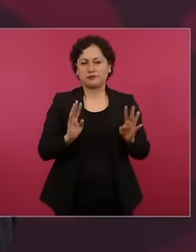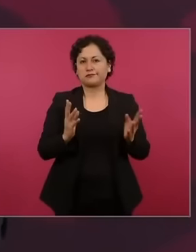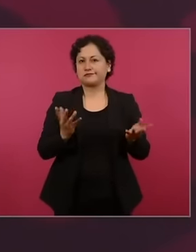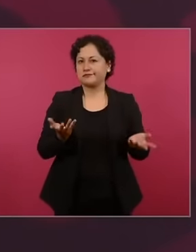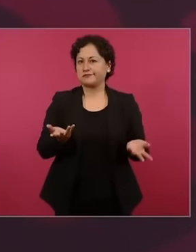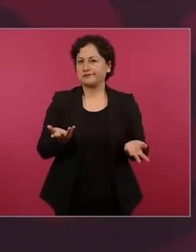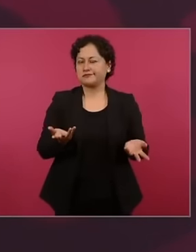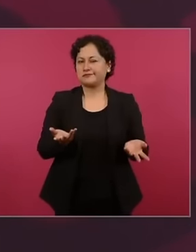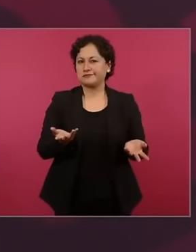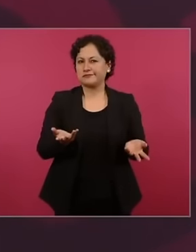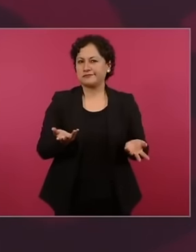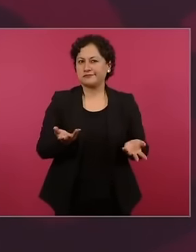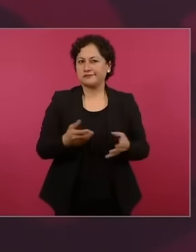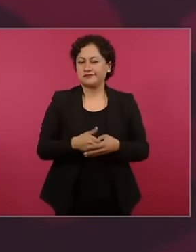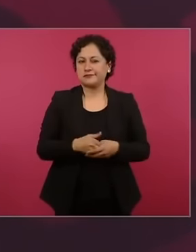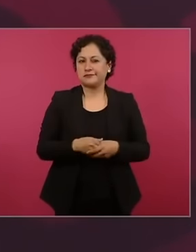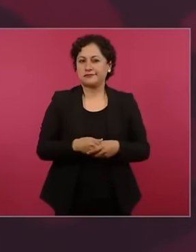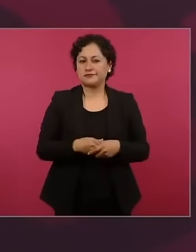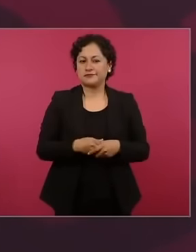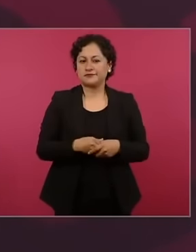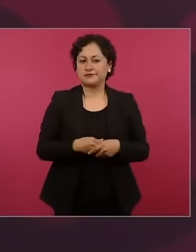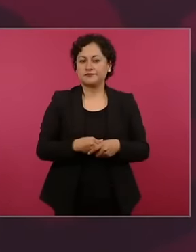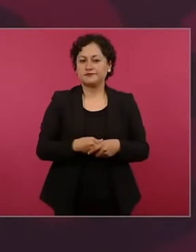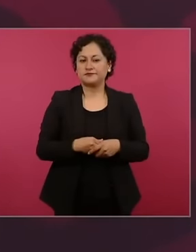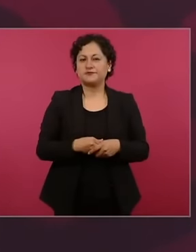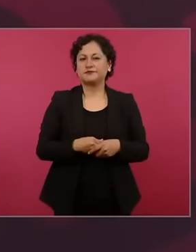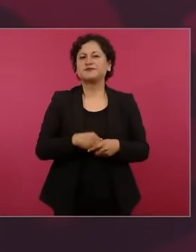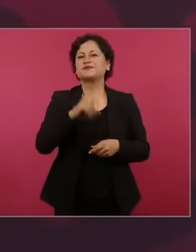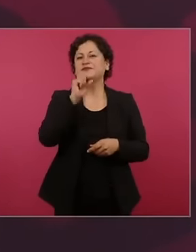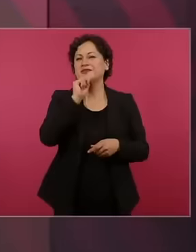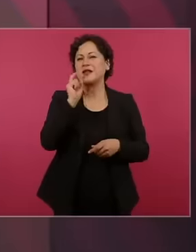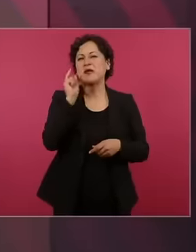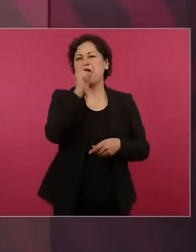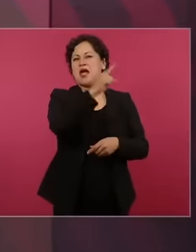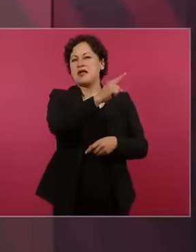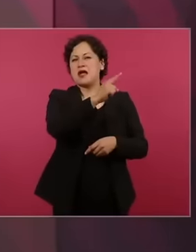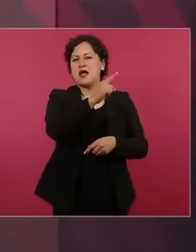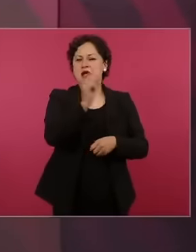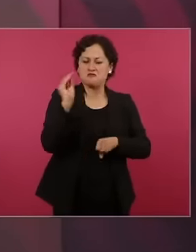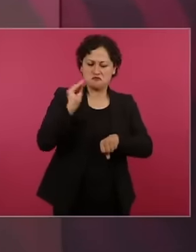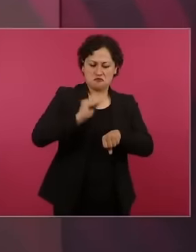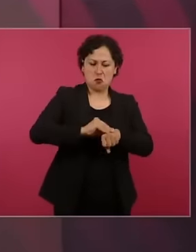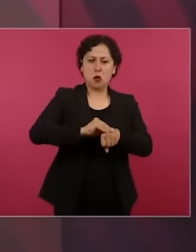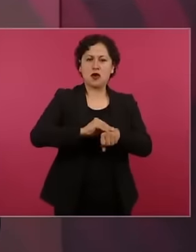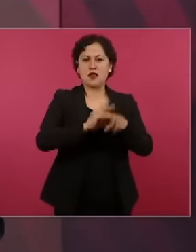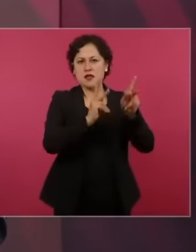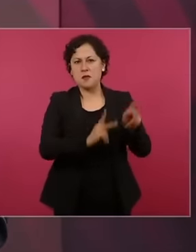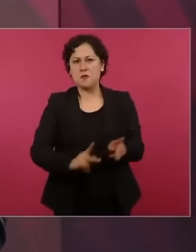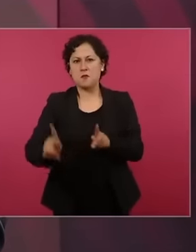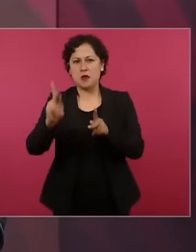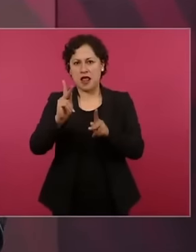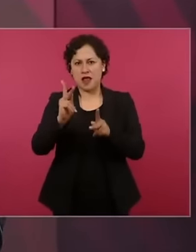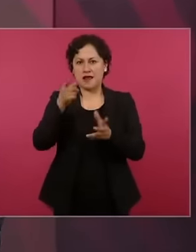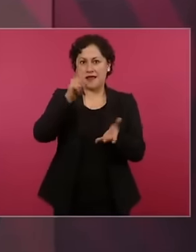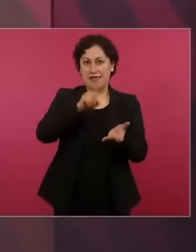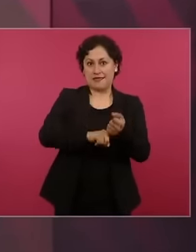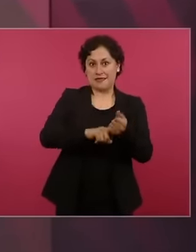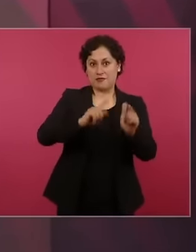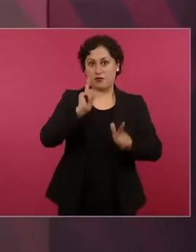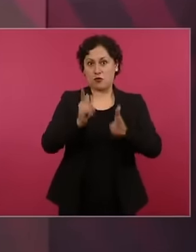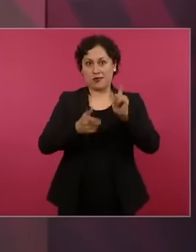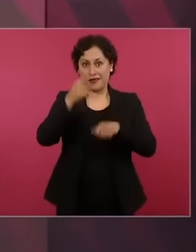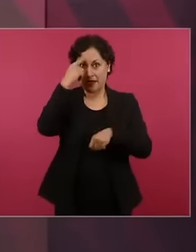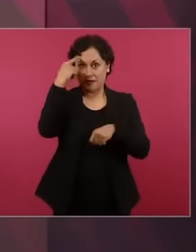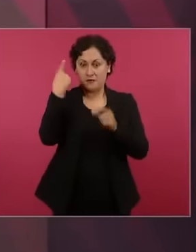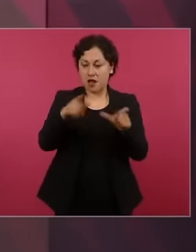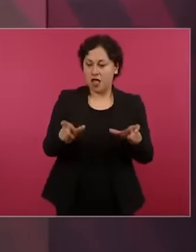Y también a echar a andar operativos del lado de Texas para revisar frenos